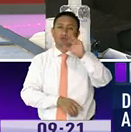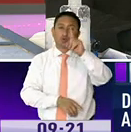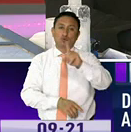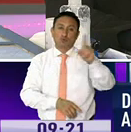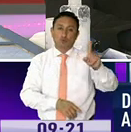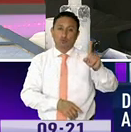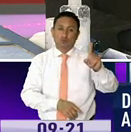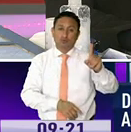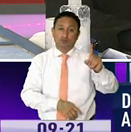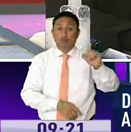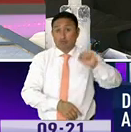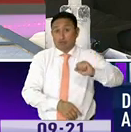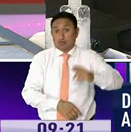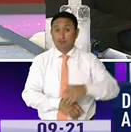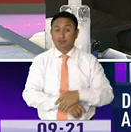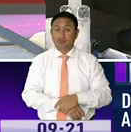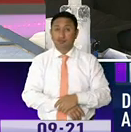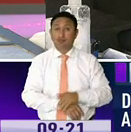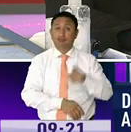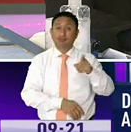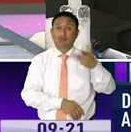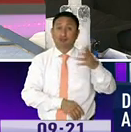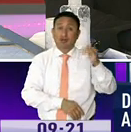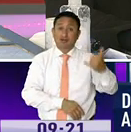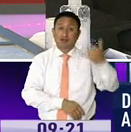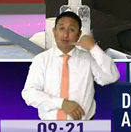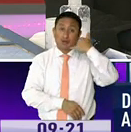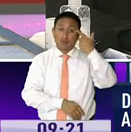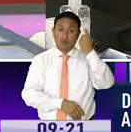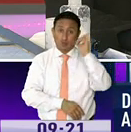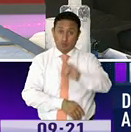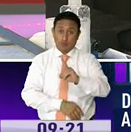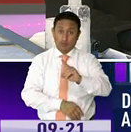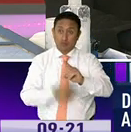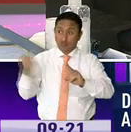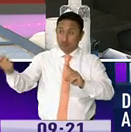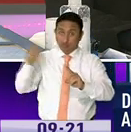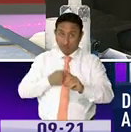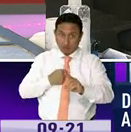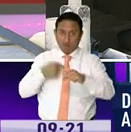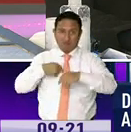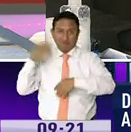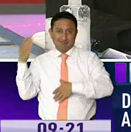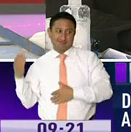911, donde ahí se está recetando, y nosotros inmediatamente procedemos